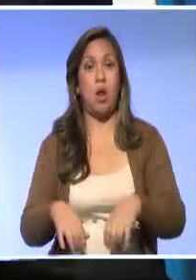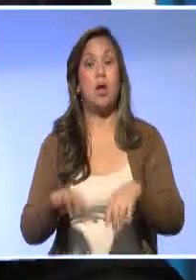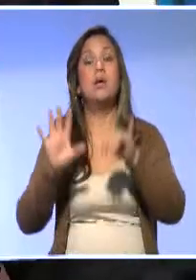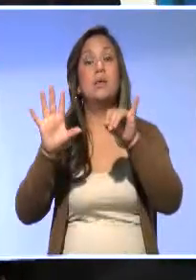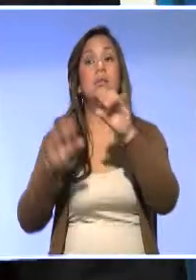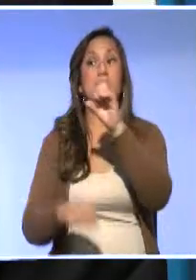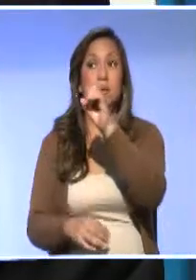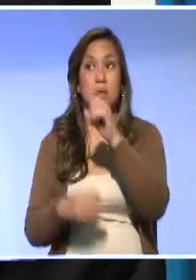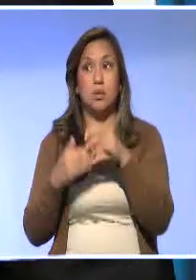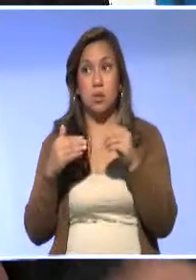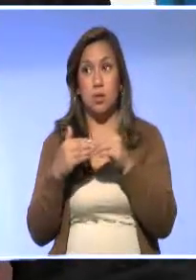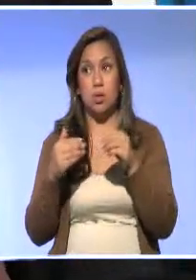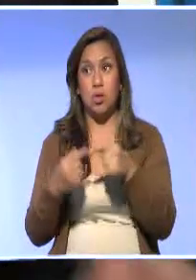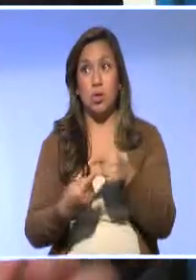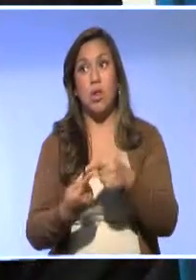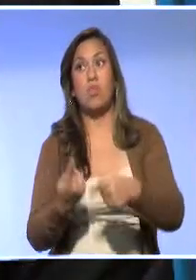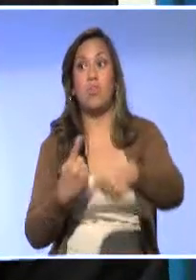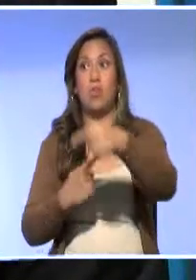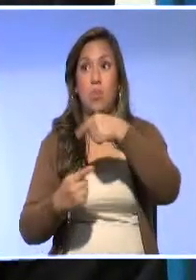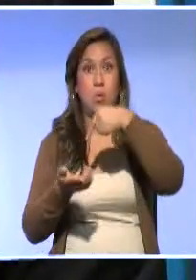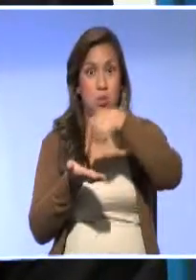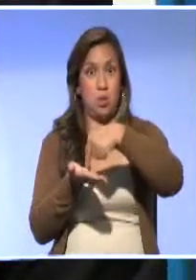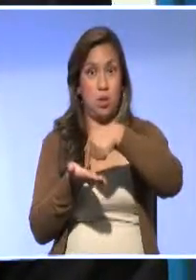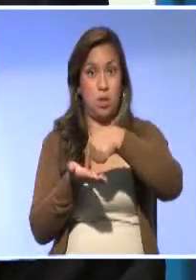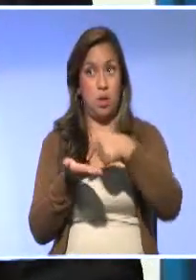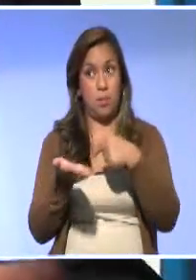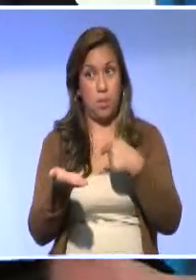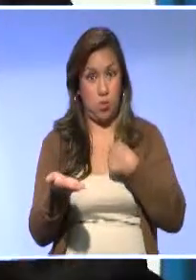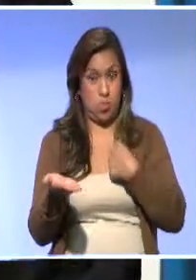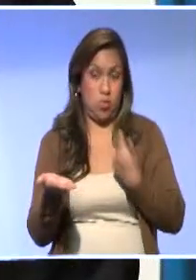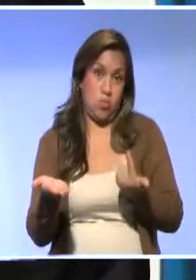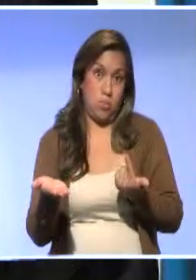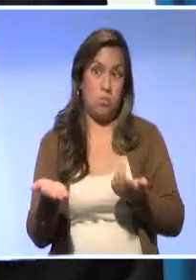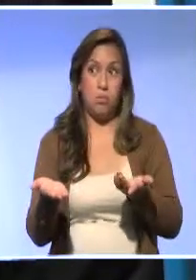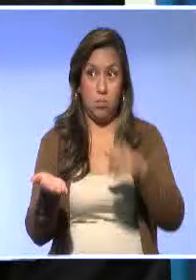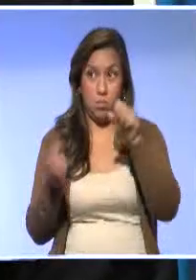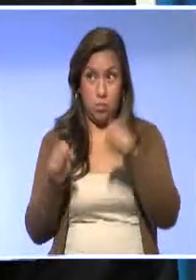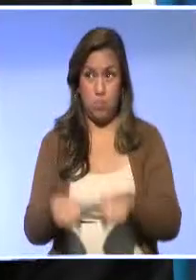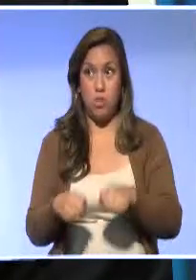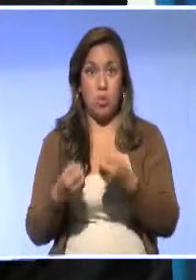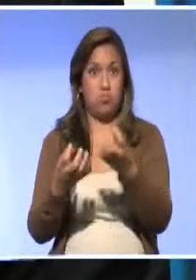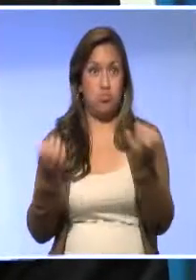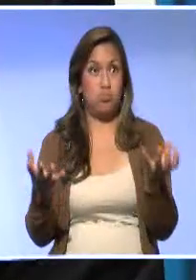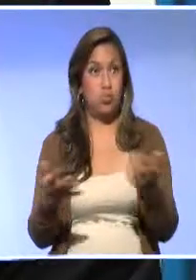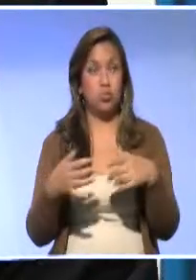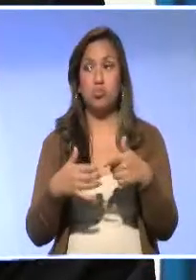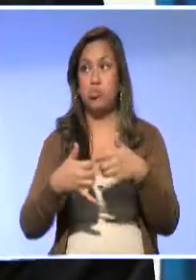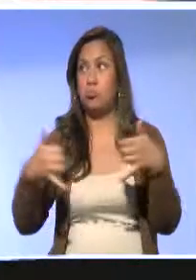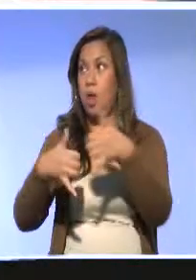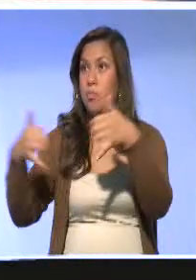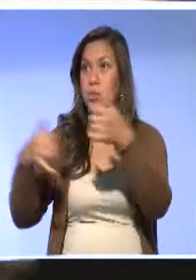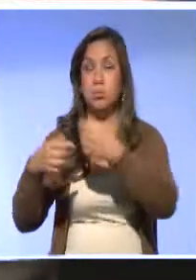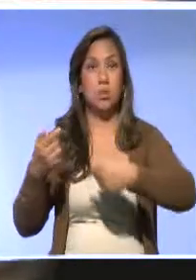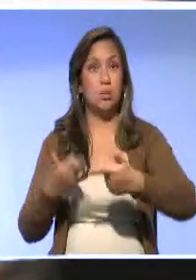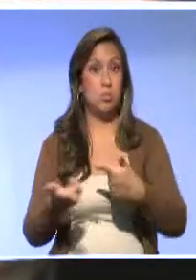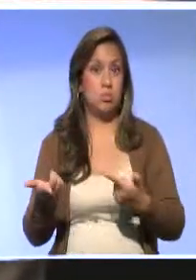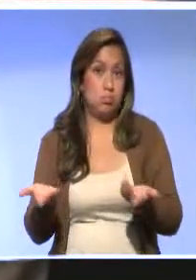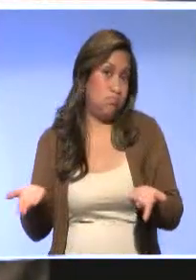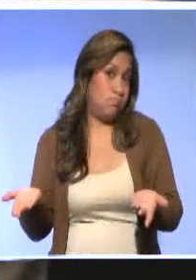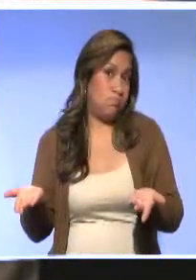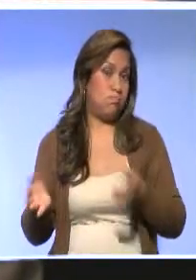contabilizar devueltos del ivá sólo por tener una cuenta de dinero electrónico que ahora se puede usar en varios establecimientos ahora bien yo le pongo el otro